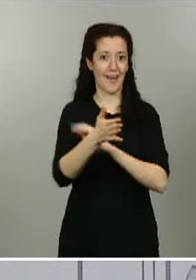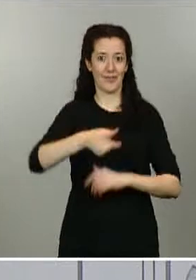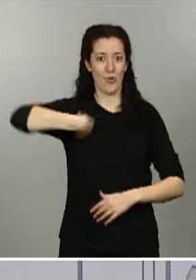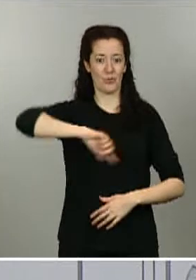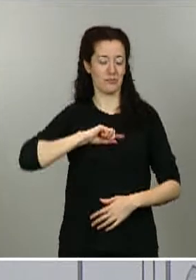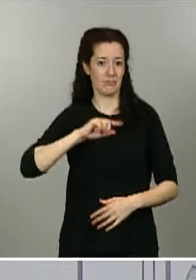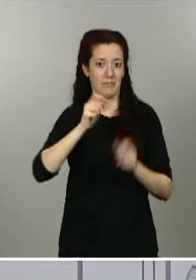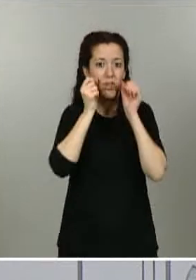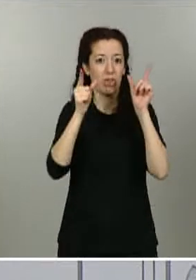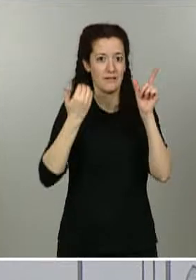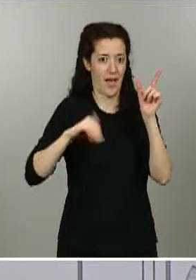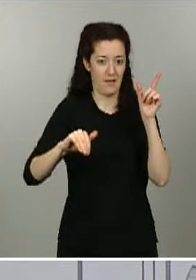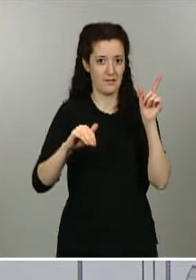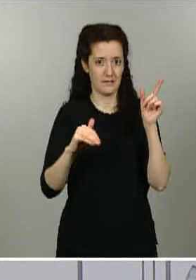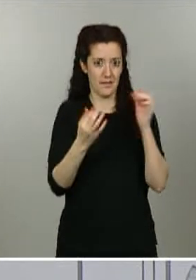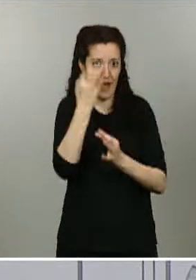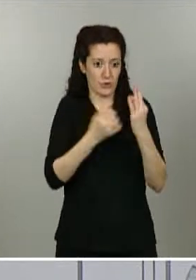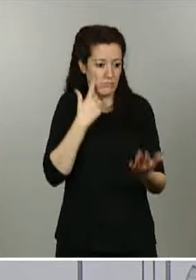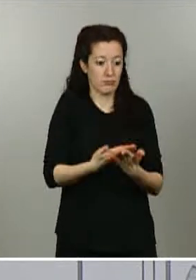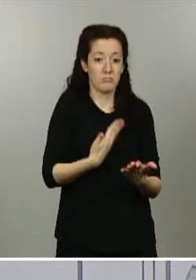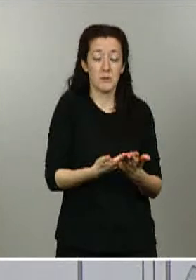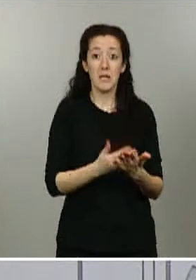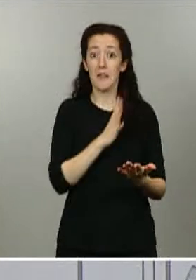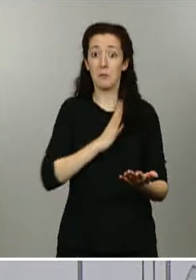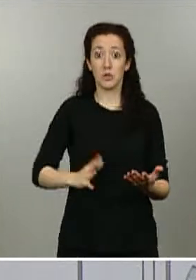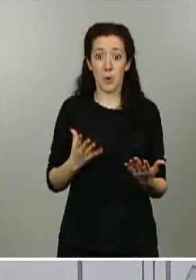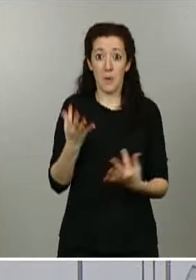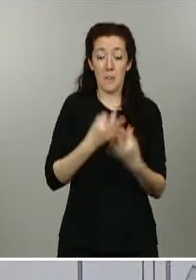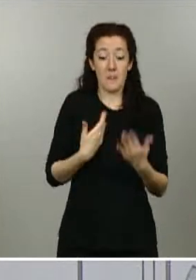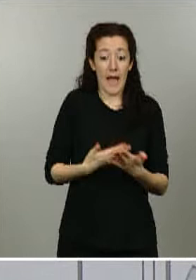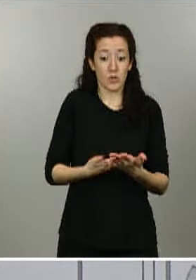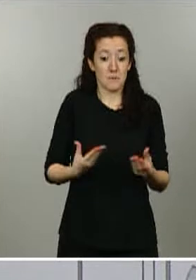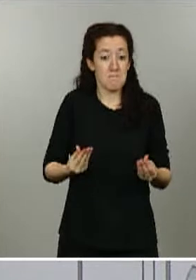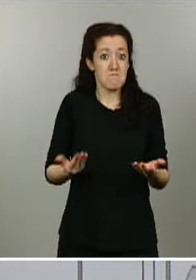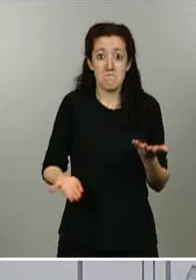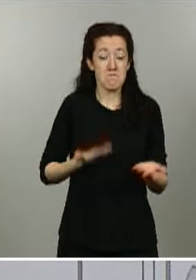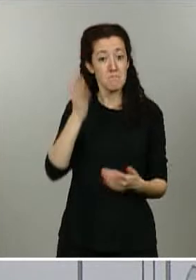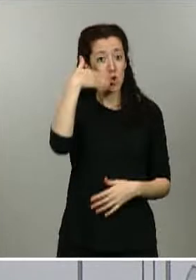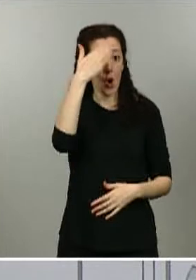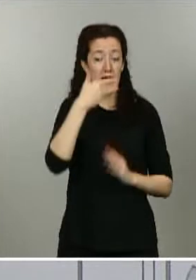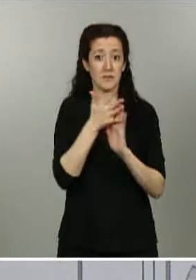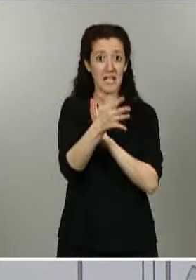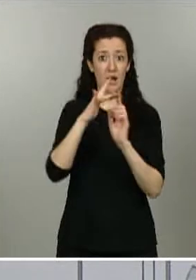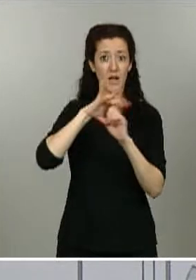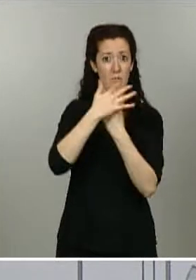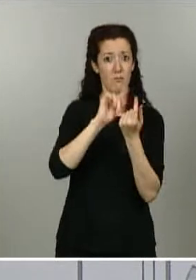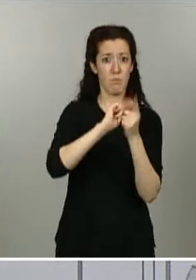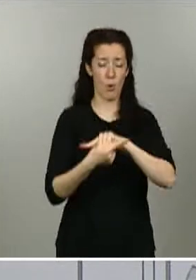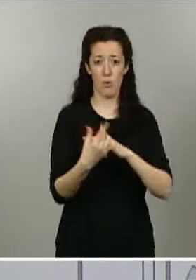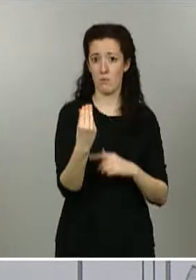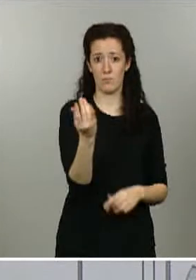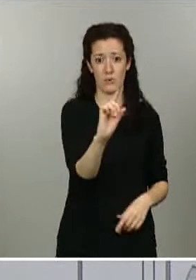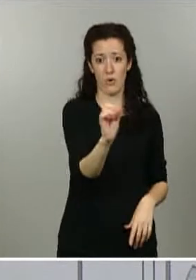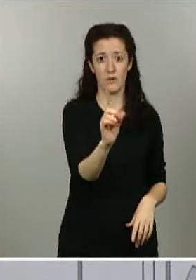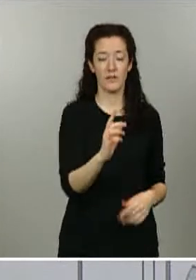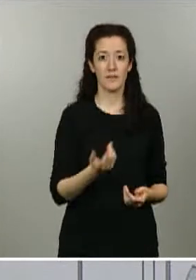algún momento nos han podido poner un poco nerviosos para ver si eso se mantenía o no, pero esas ondulaciones hasta ahora podemos considerar que son